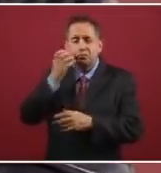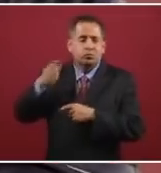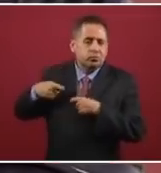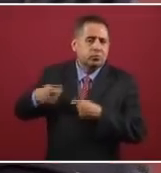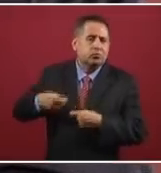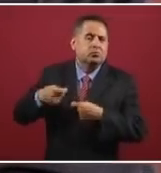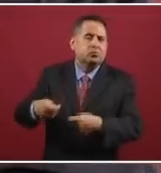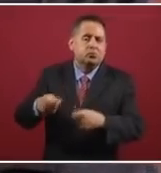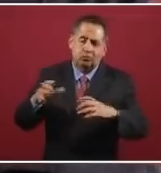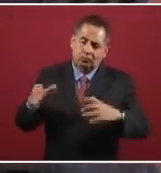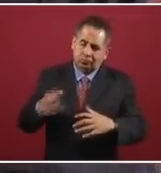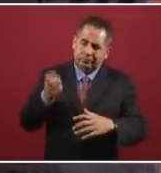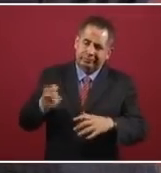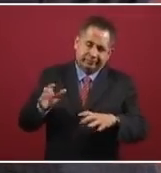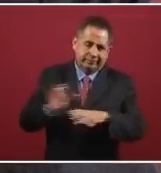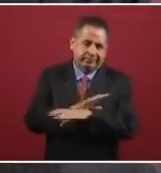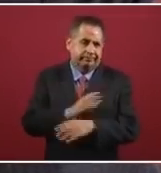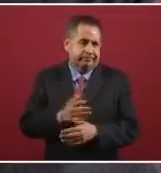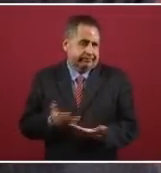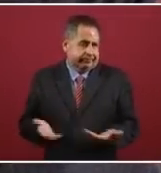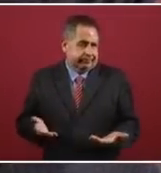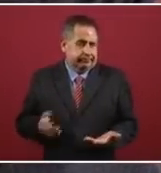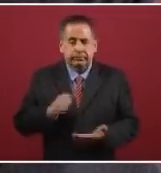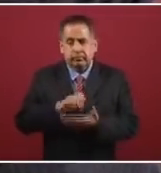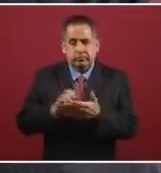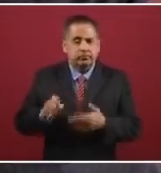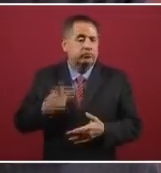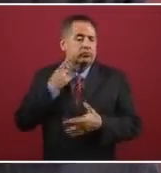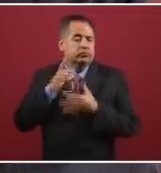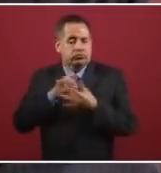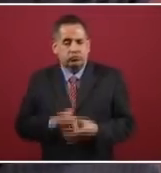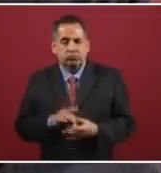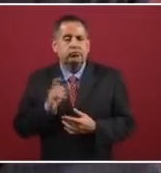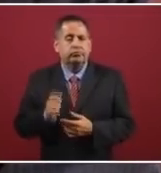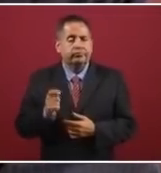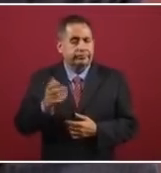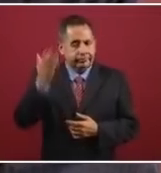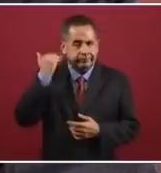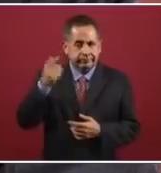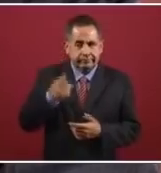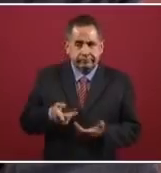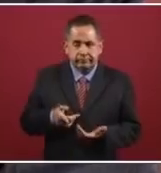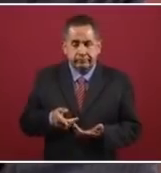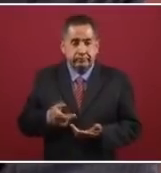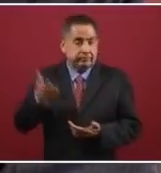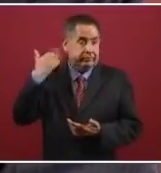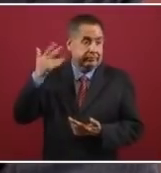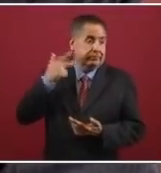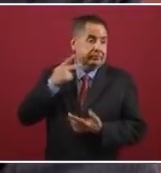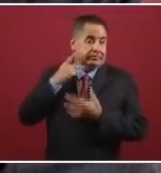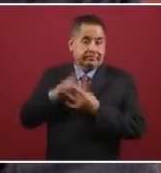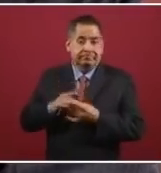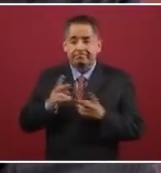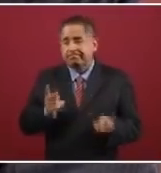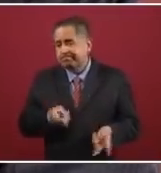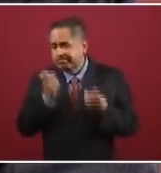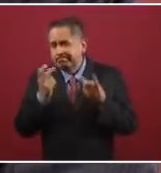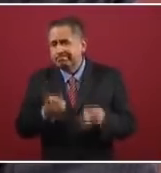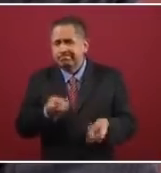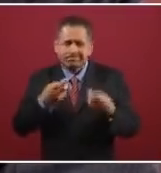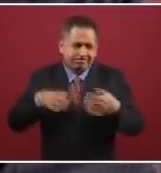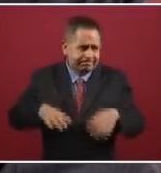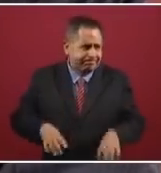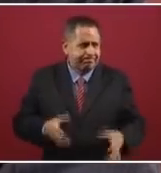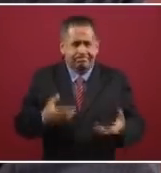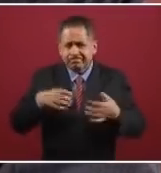en este caso fue una política diseñada para saquear, para